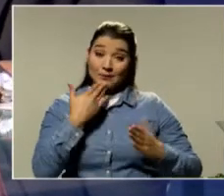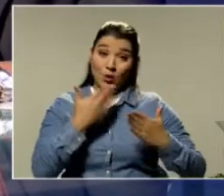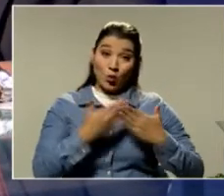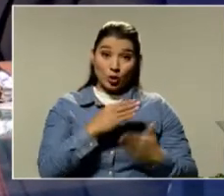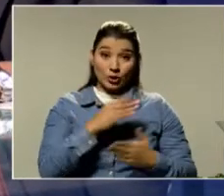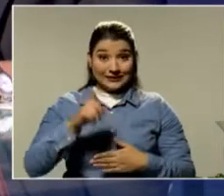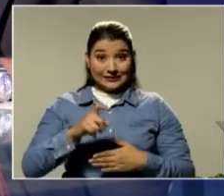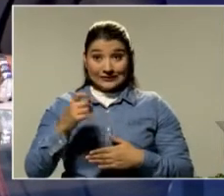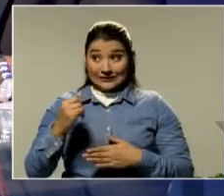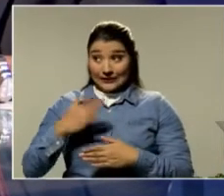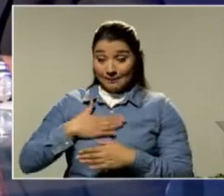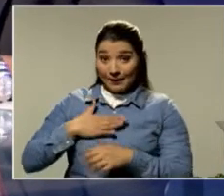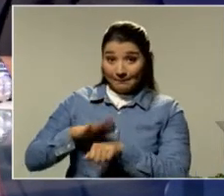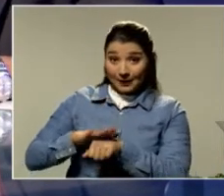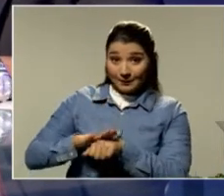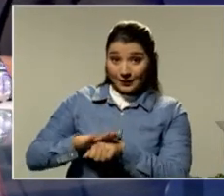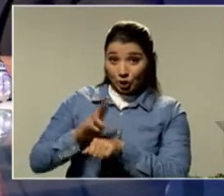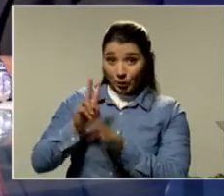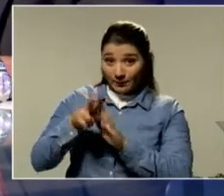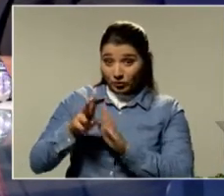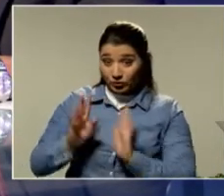me permite, dos minutos.